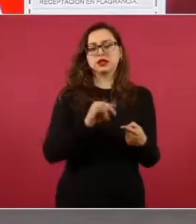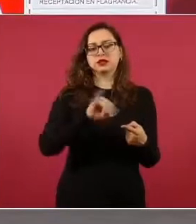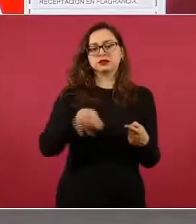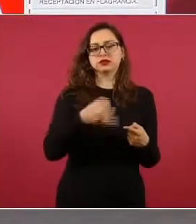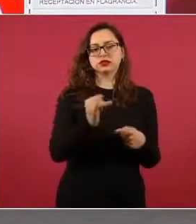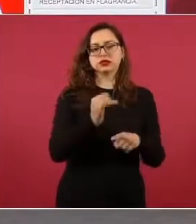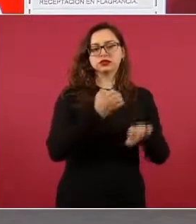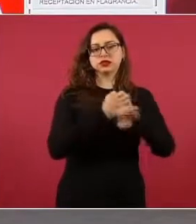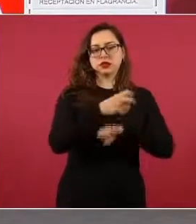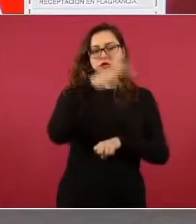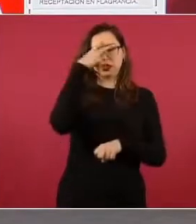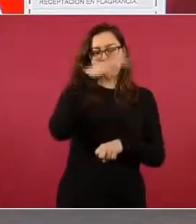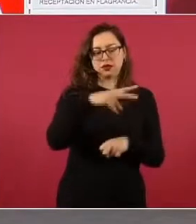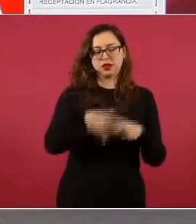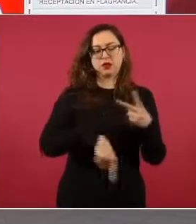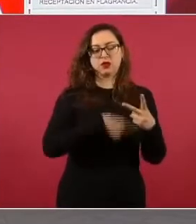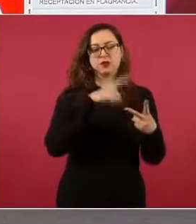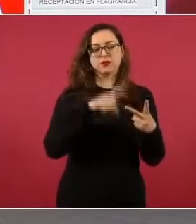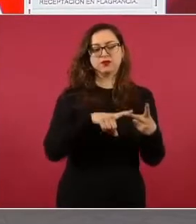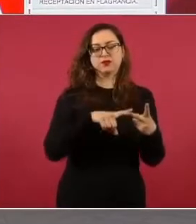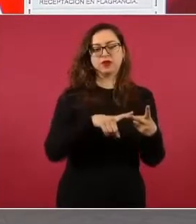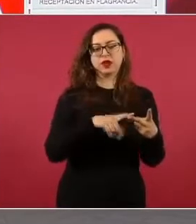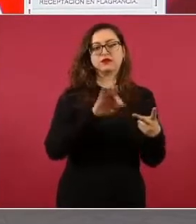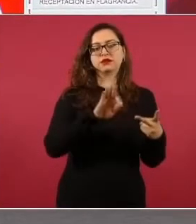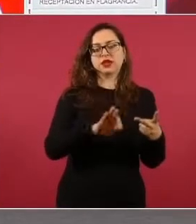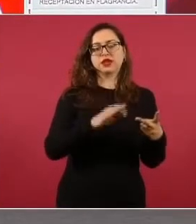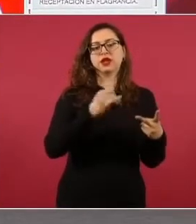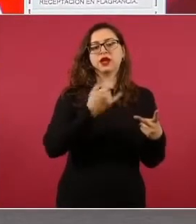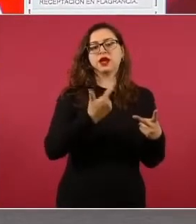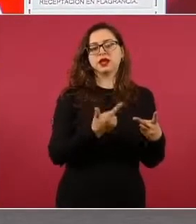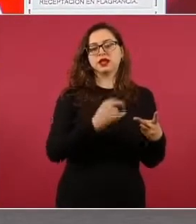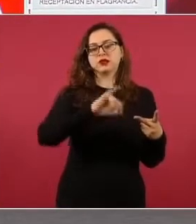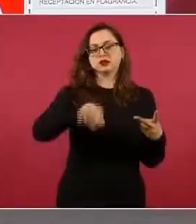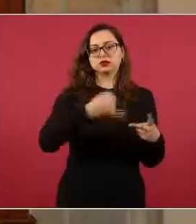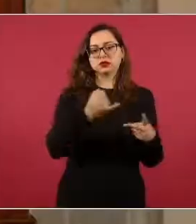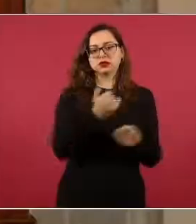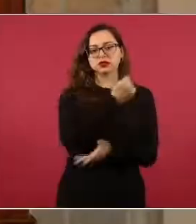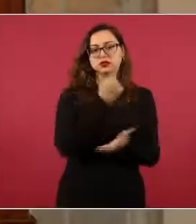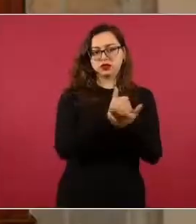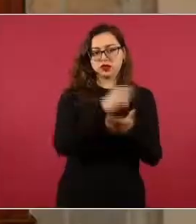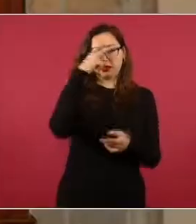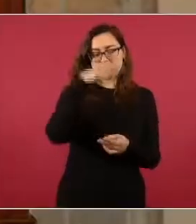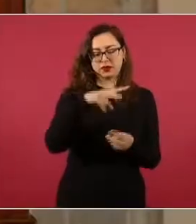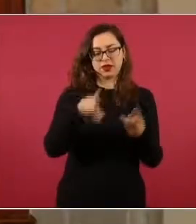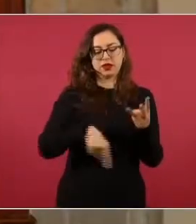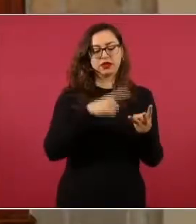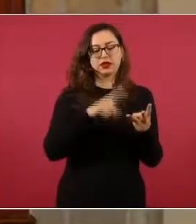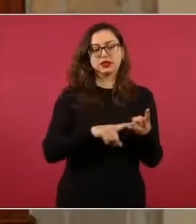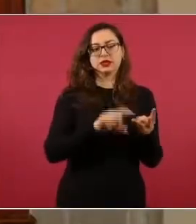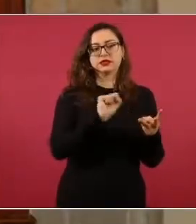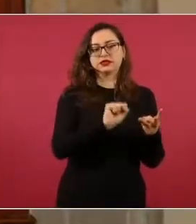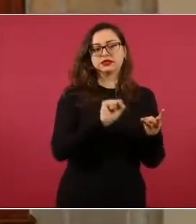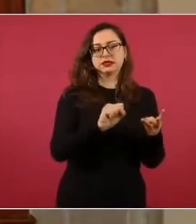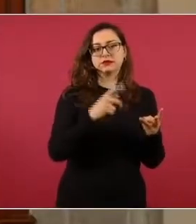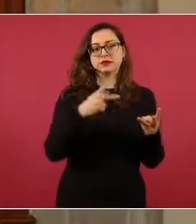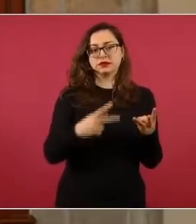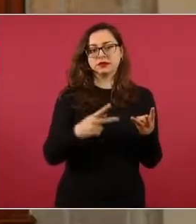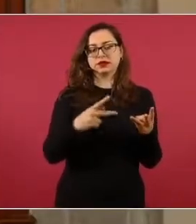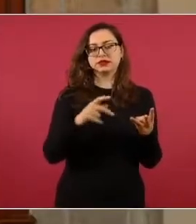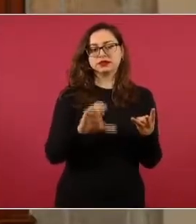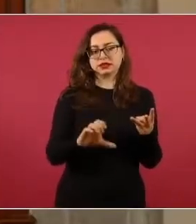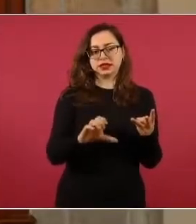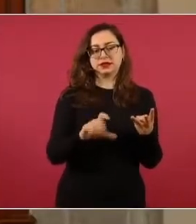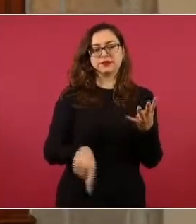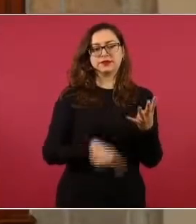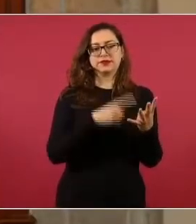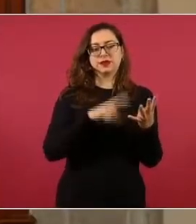la Fiscalía de la Ciudad de México, la Secretaría de Seguridad Pública del Gobierno de México,